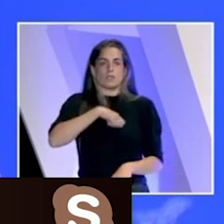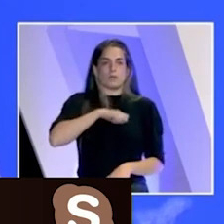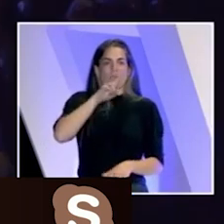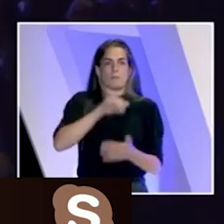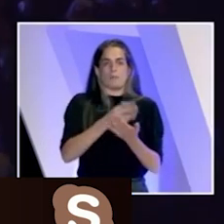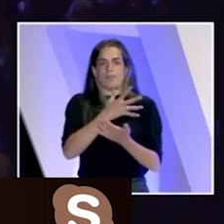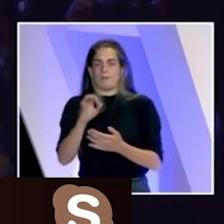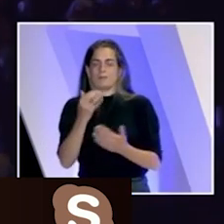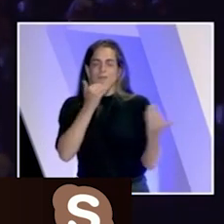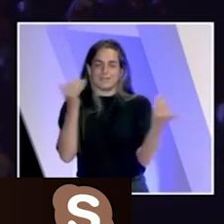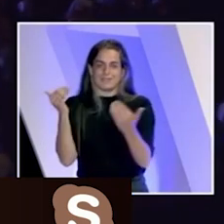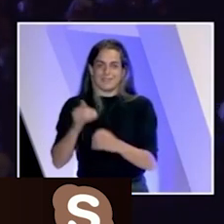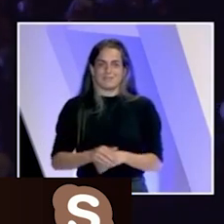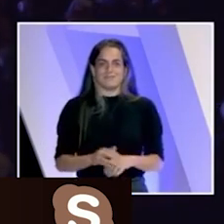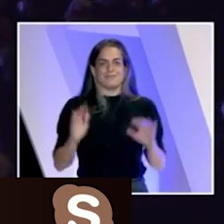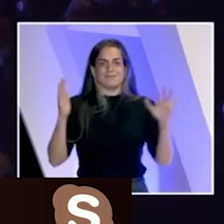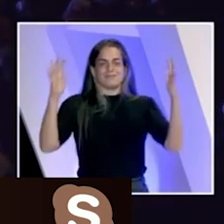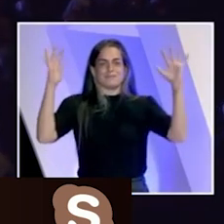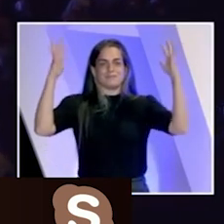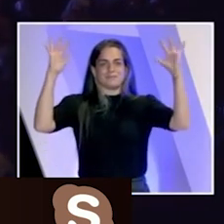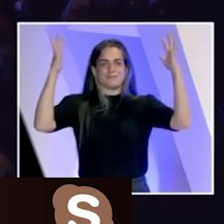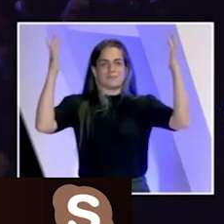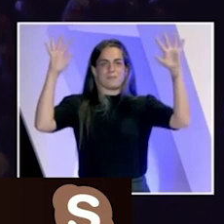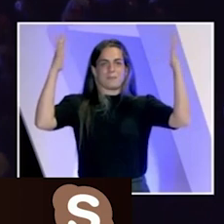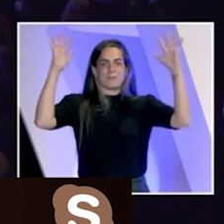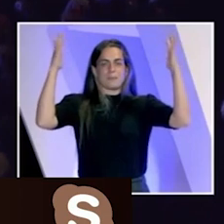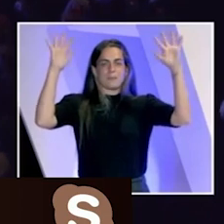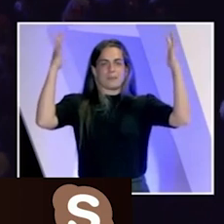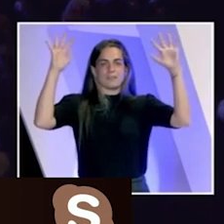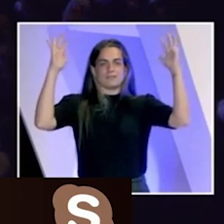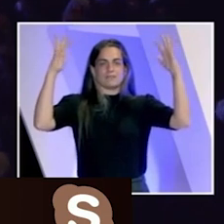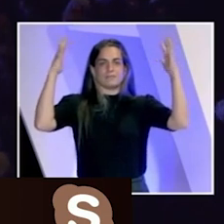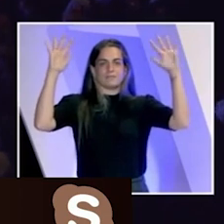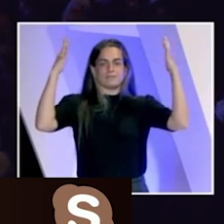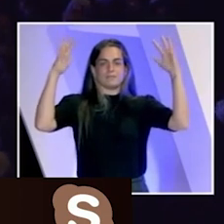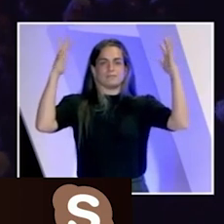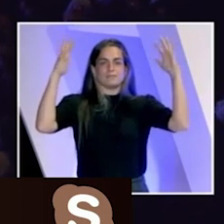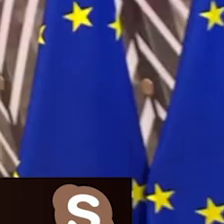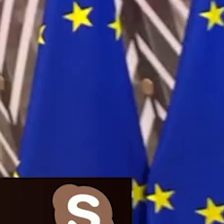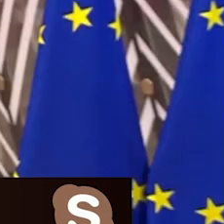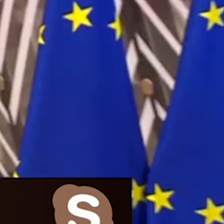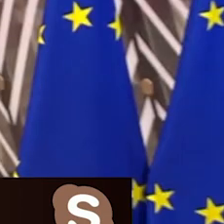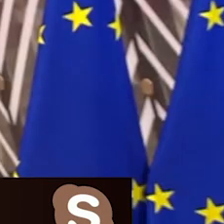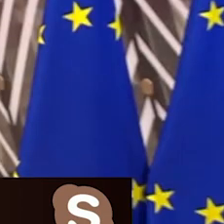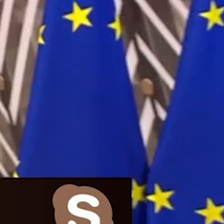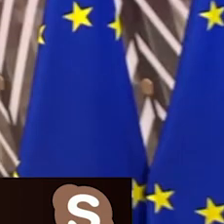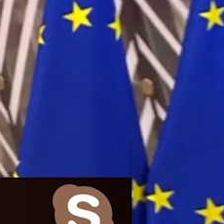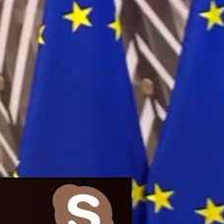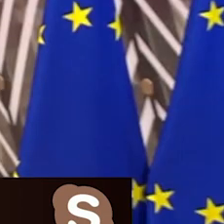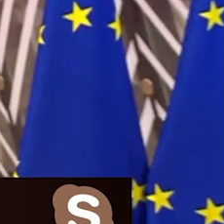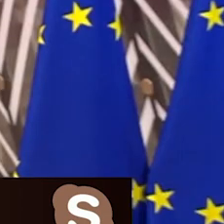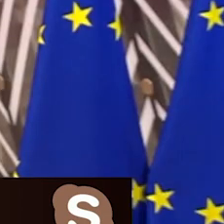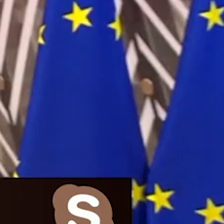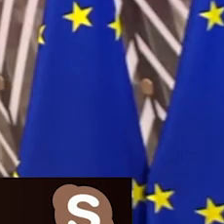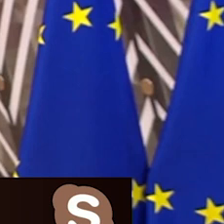visto con estas lumbreras diplomáticas, es que se les puede llamar así, y lumbreras económicas, es que no dan palo